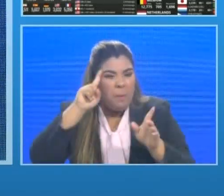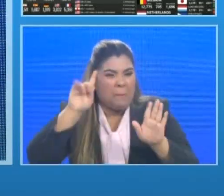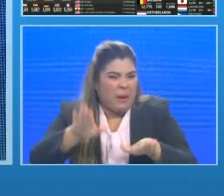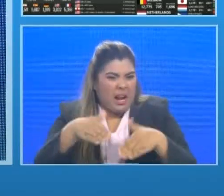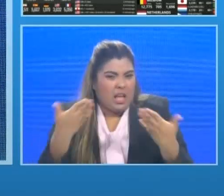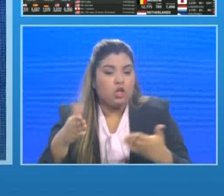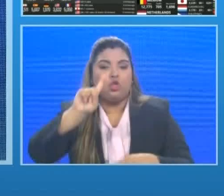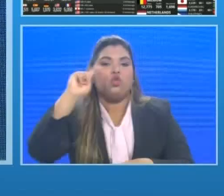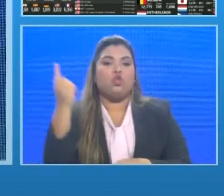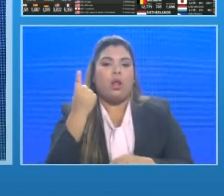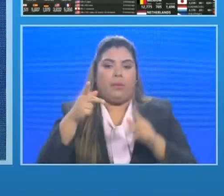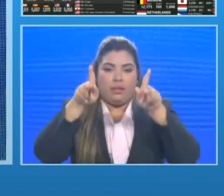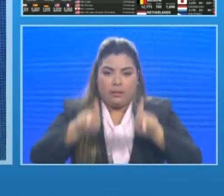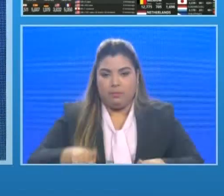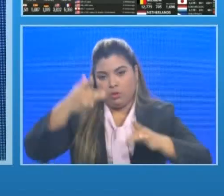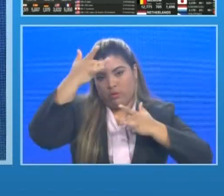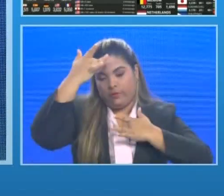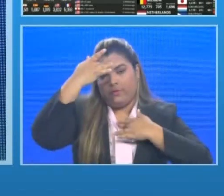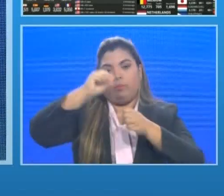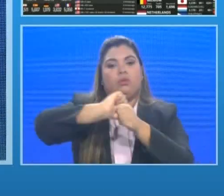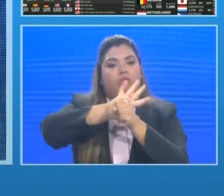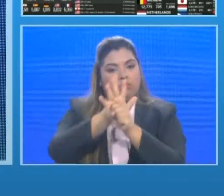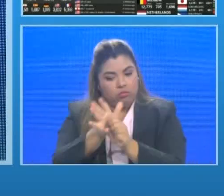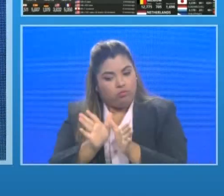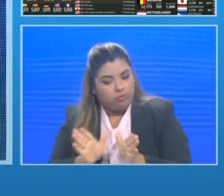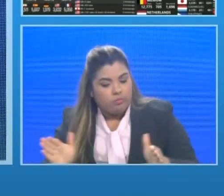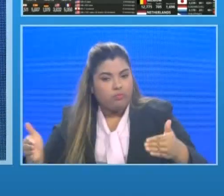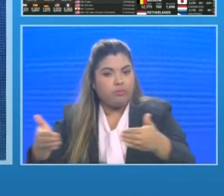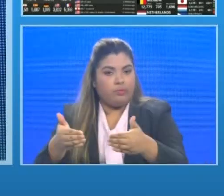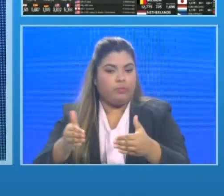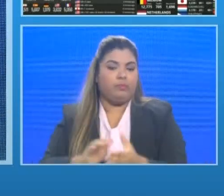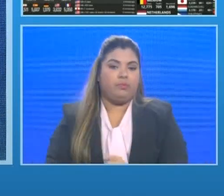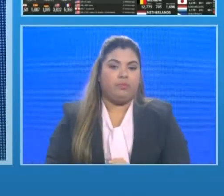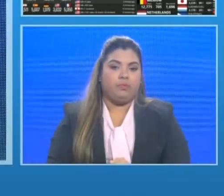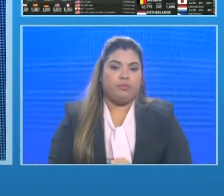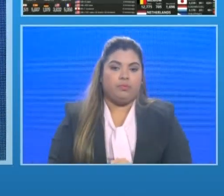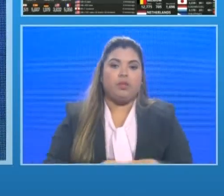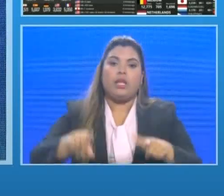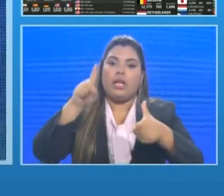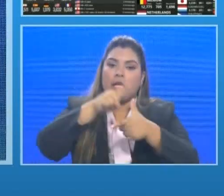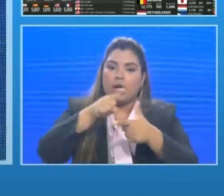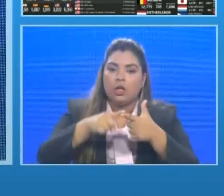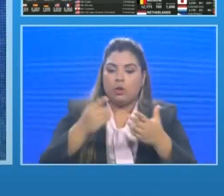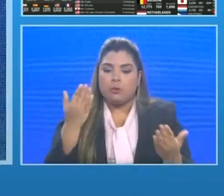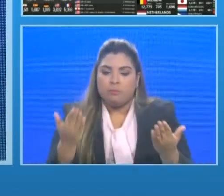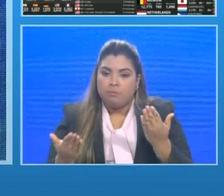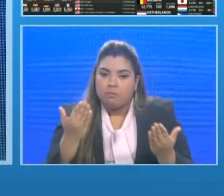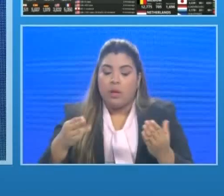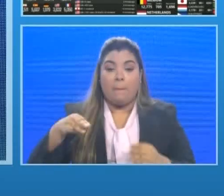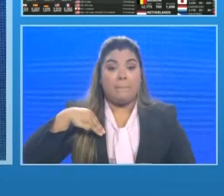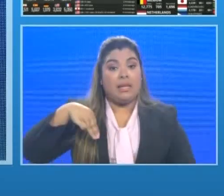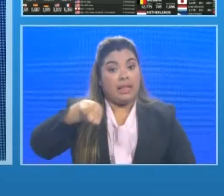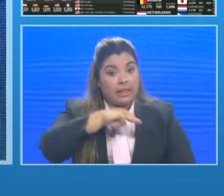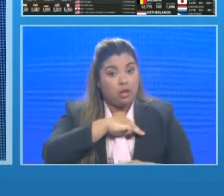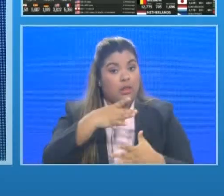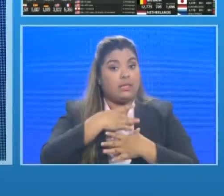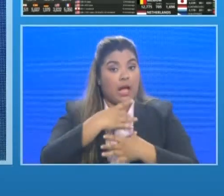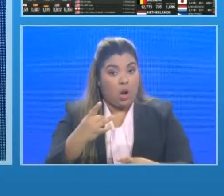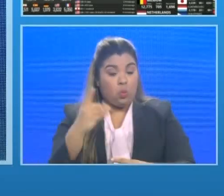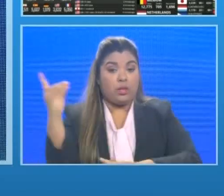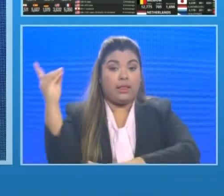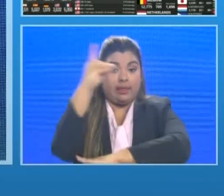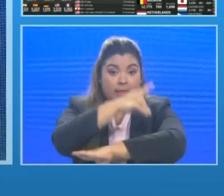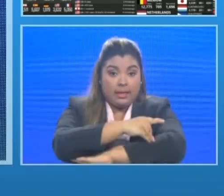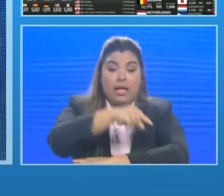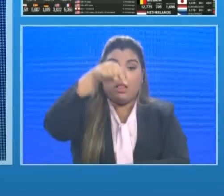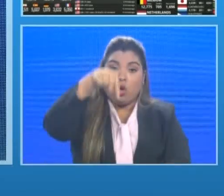requieran atención de cuidados intensivos en Álvaro. Paralelamente, el Ministerio de Salud el día de hoy ha puesto